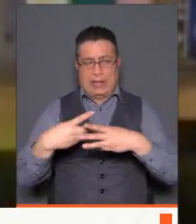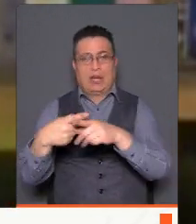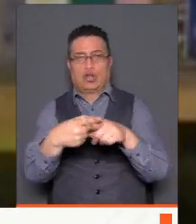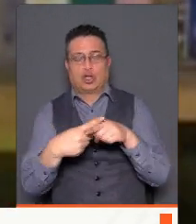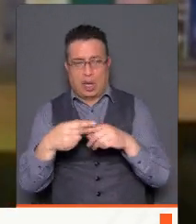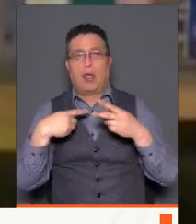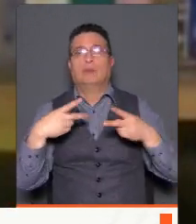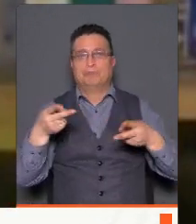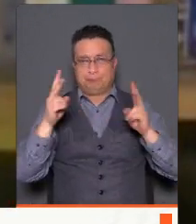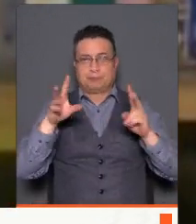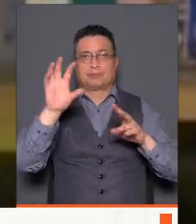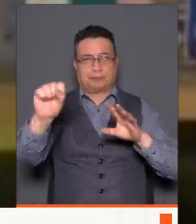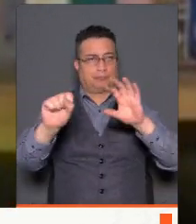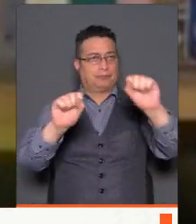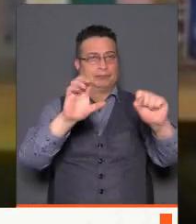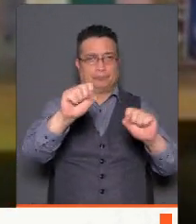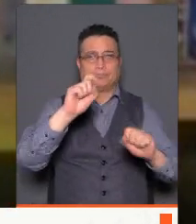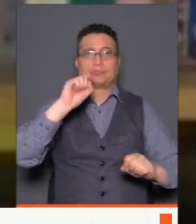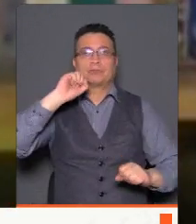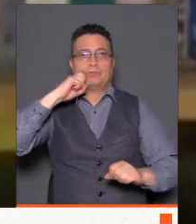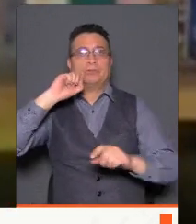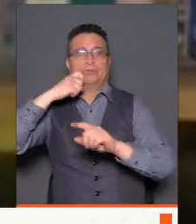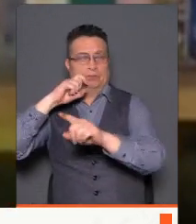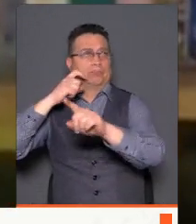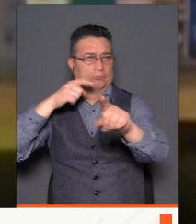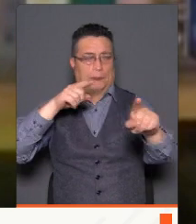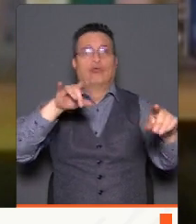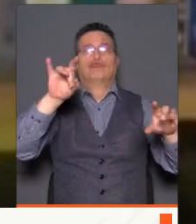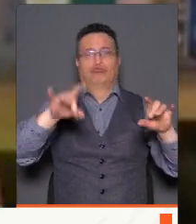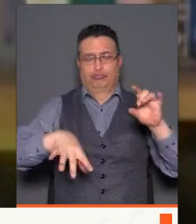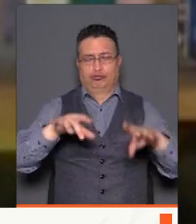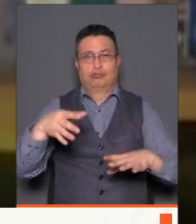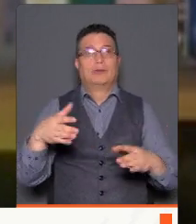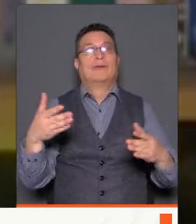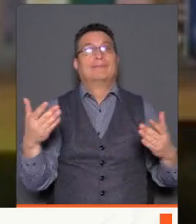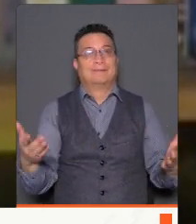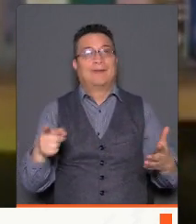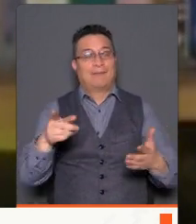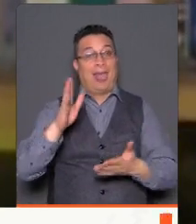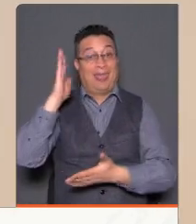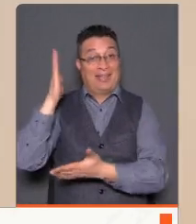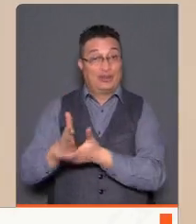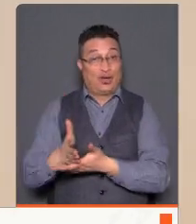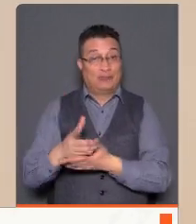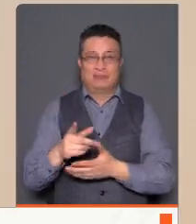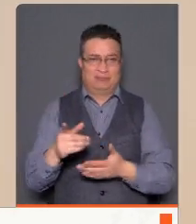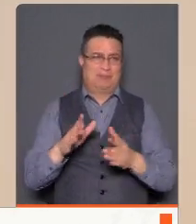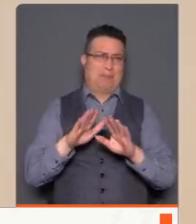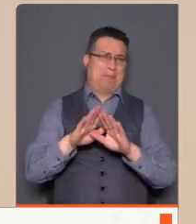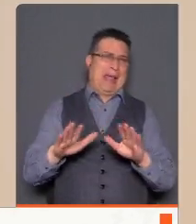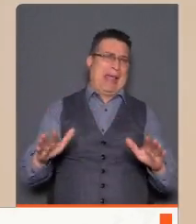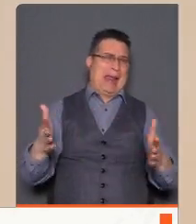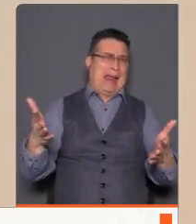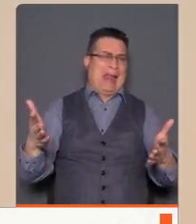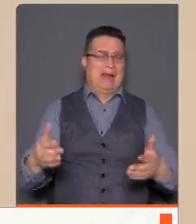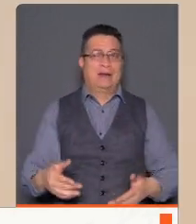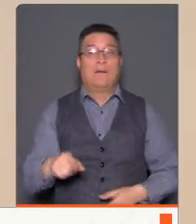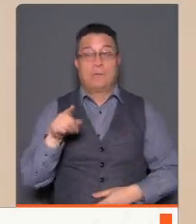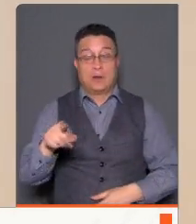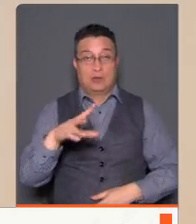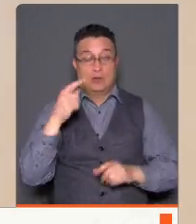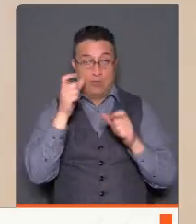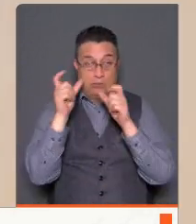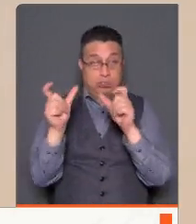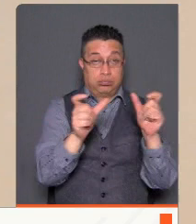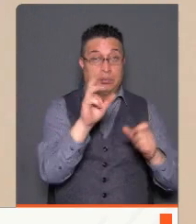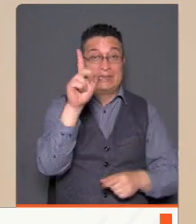permitían identificar a los participantes. Entonces, esta decisión no es sostenible. Y por otra parte, fiscalizadores de la Seremi